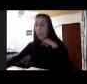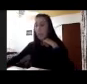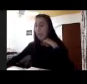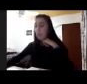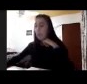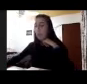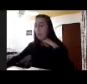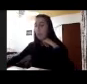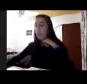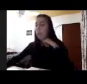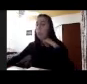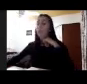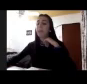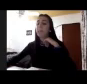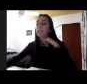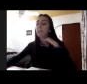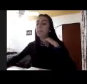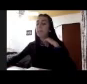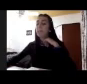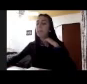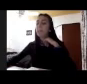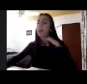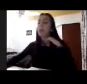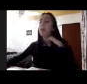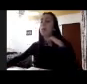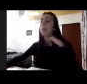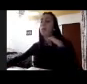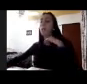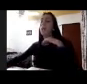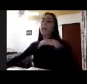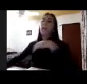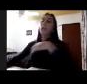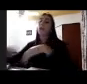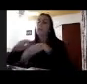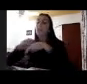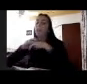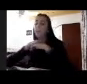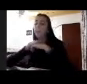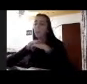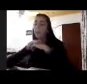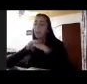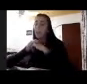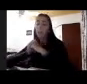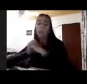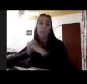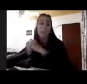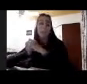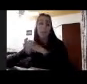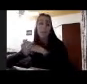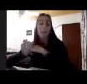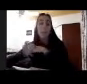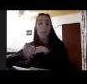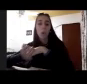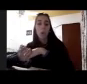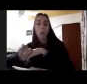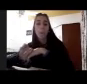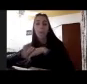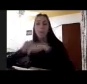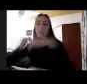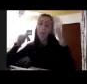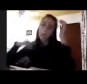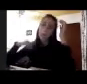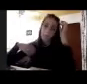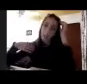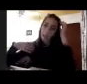Bueno, acá también se puede ver cómo esta fachada origina lo que es la sustentabilidad, tenerlo en